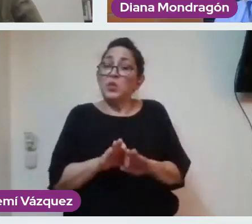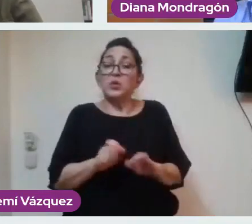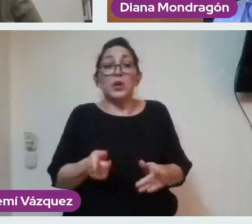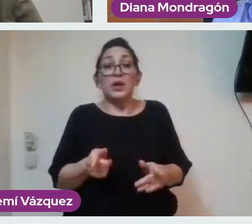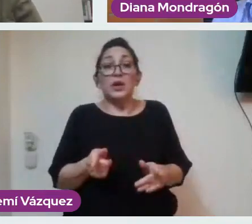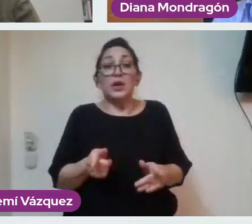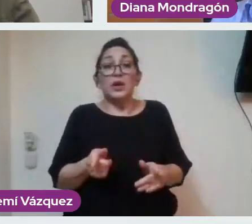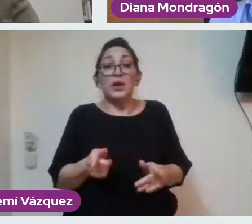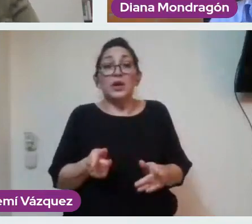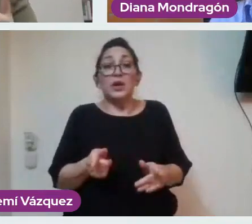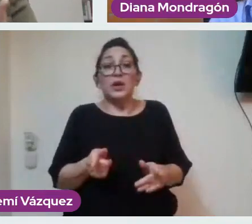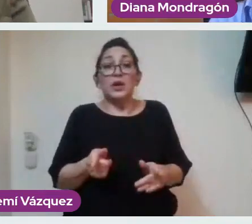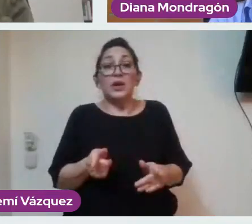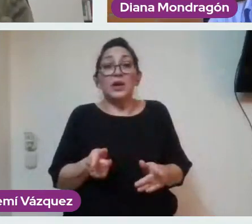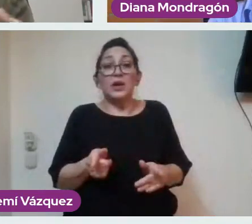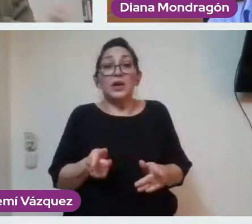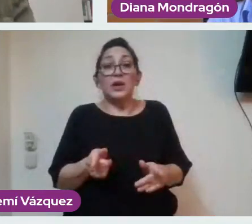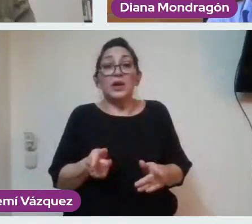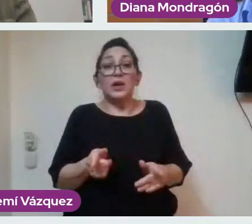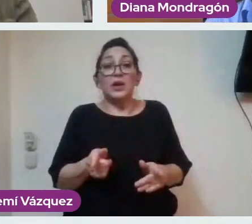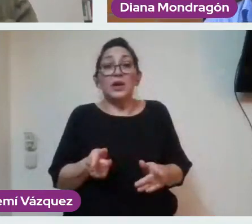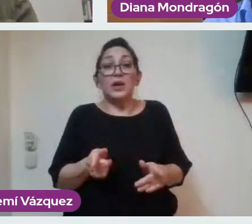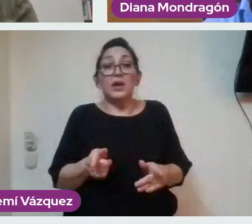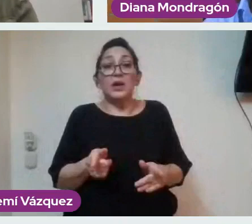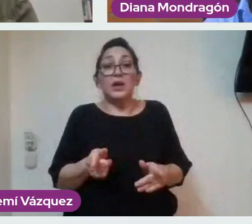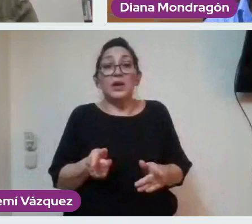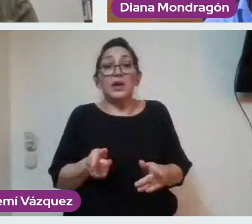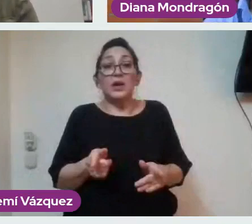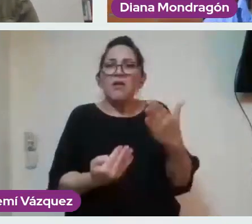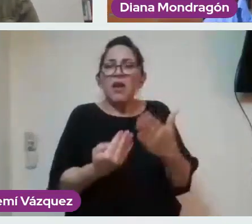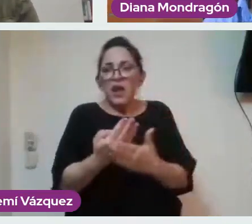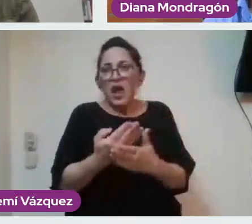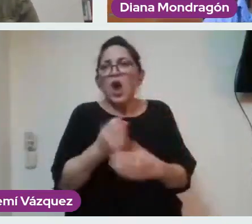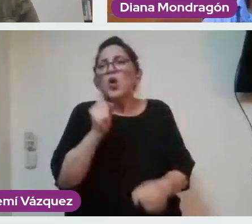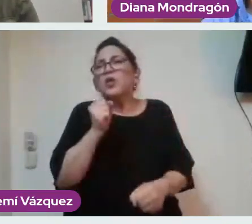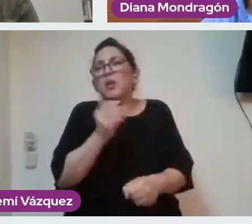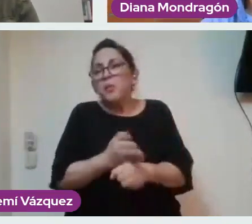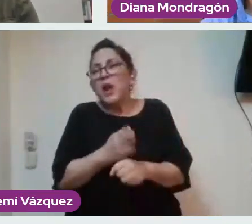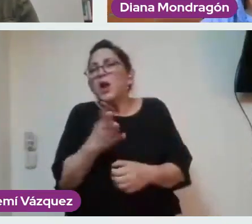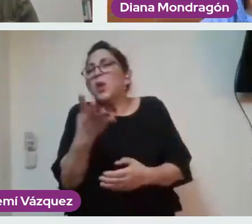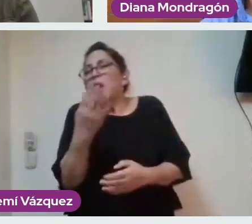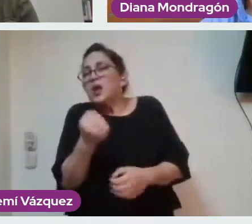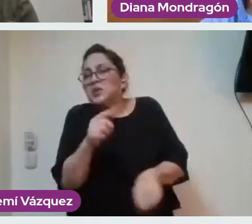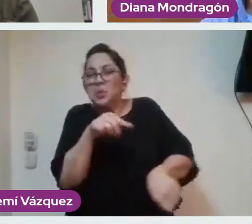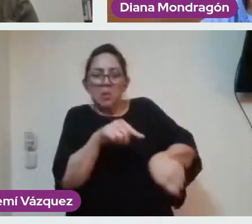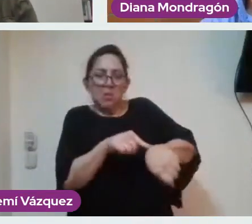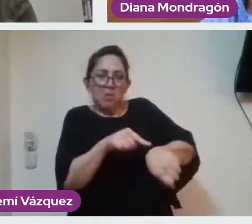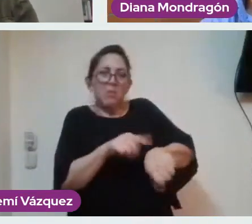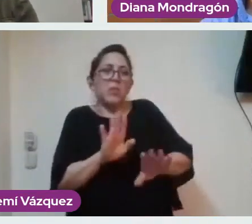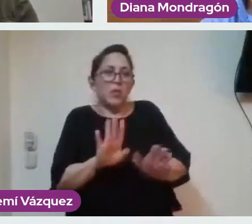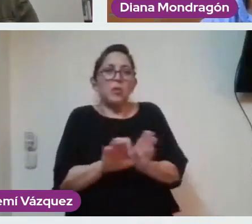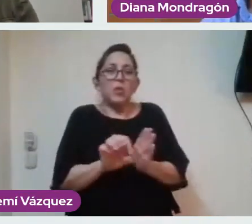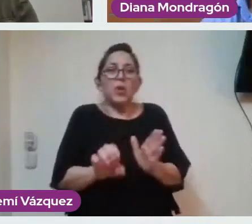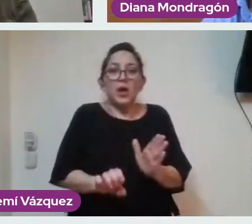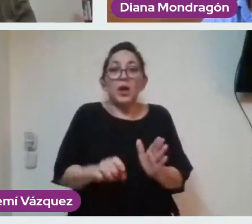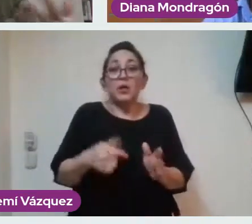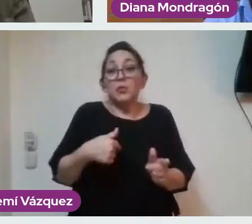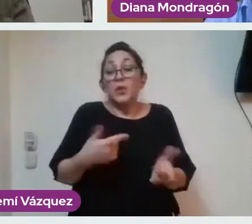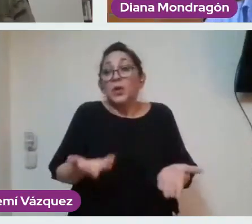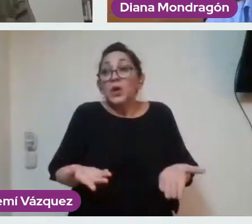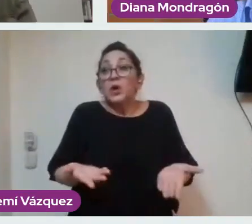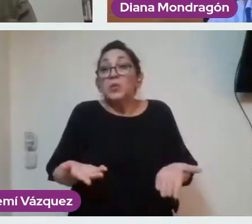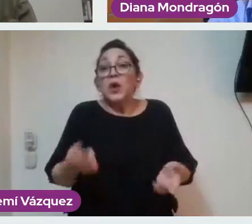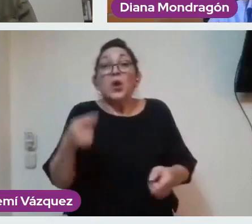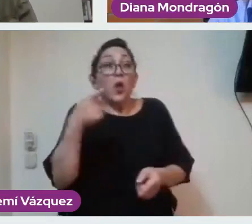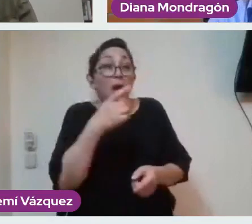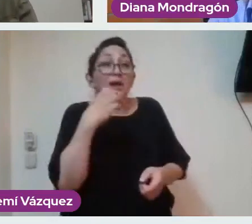de la mañana, ¿no? La verdad es que también esta responsabilidad, corresponsabilidad de las escuelas de buscar horarios para que, bueno, pues se